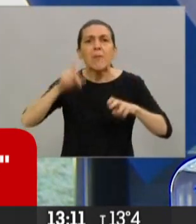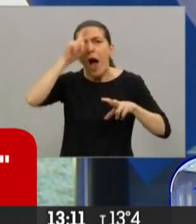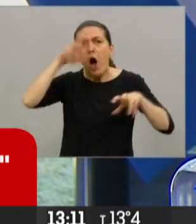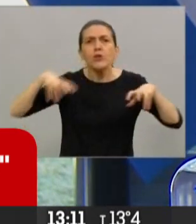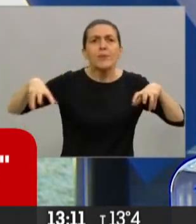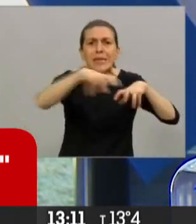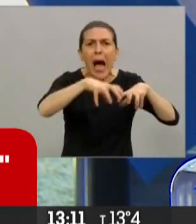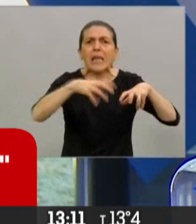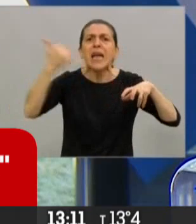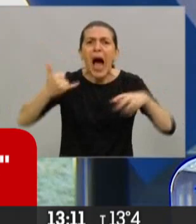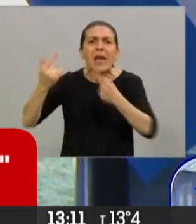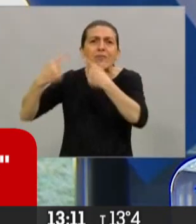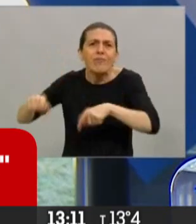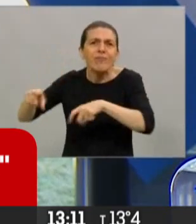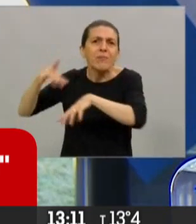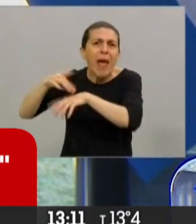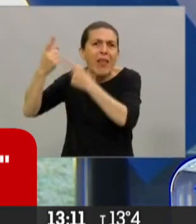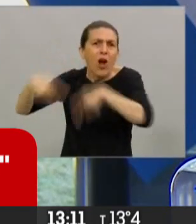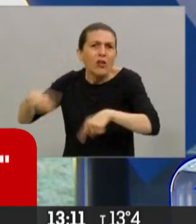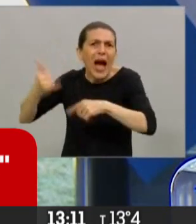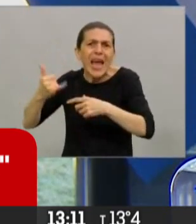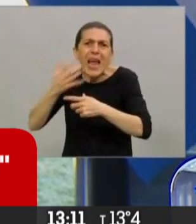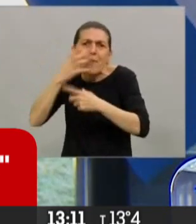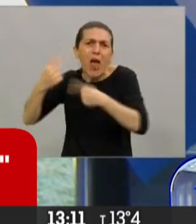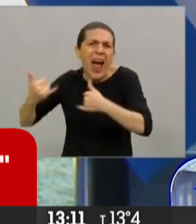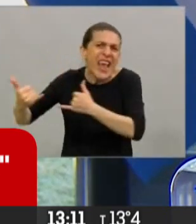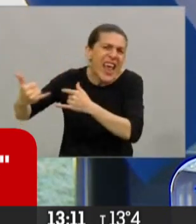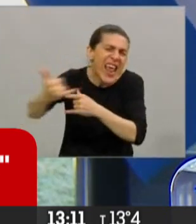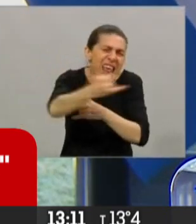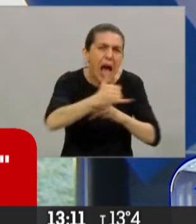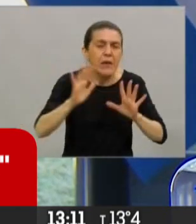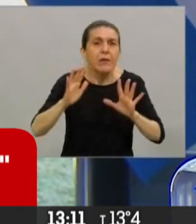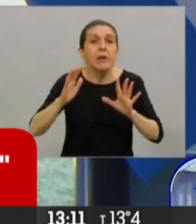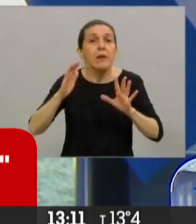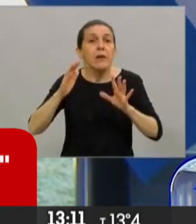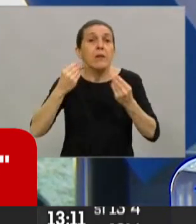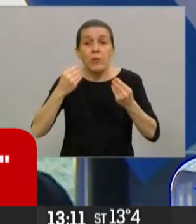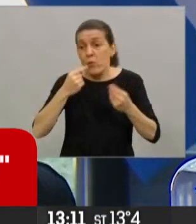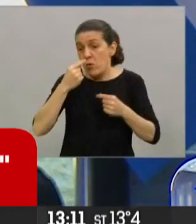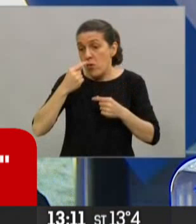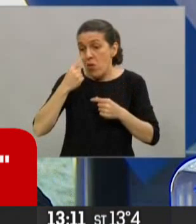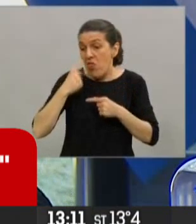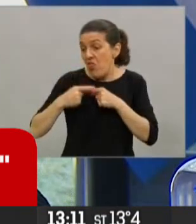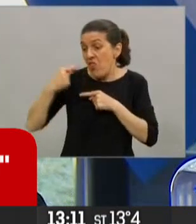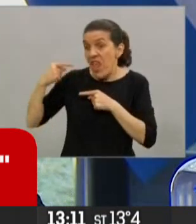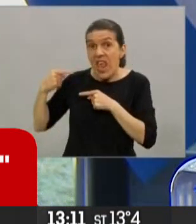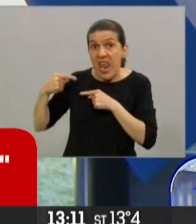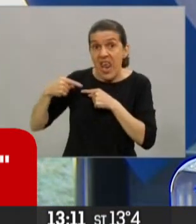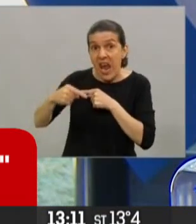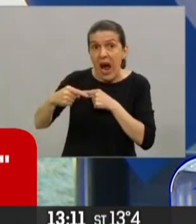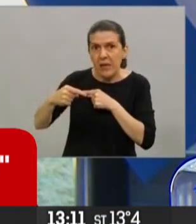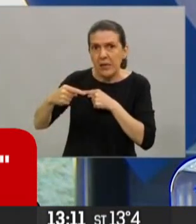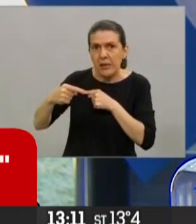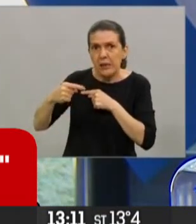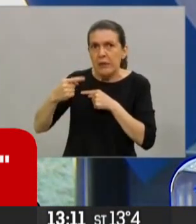esté preparado para poder atender los casos que se presentaban. Y lo que hemos visto en los últimos días